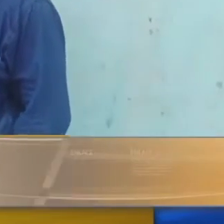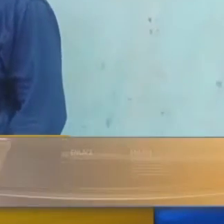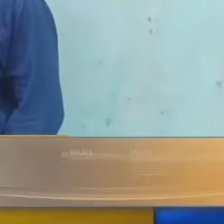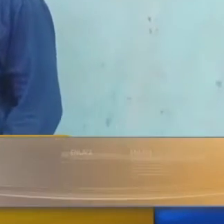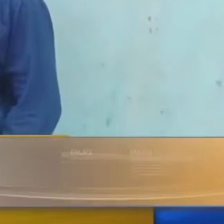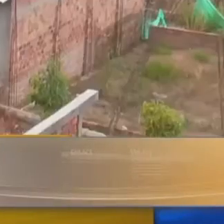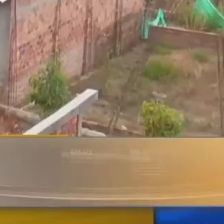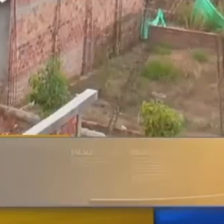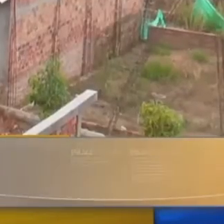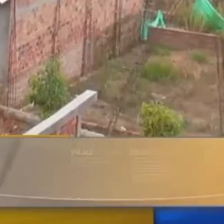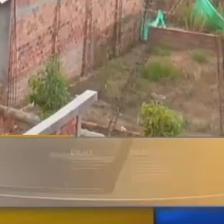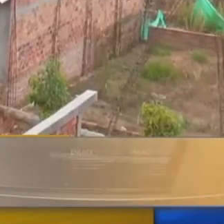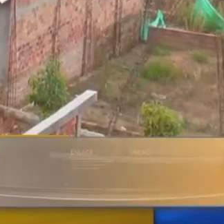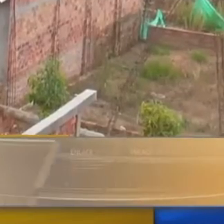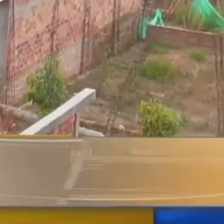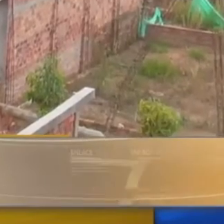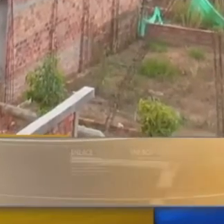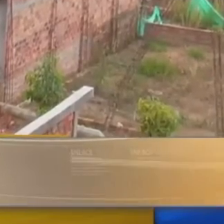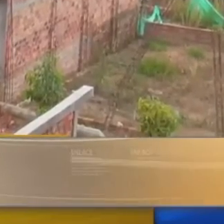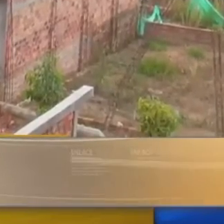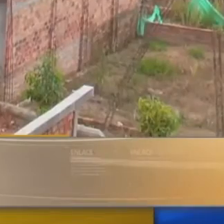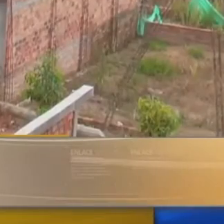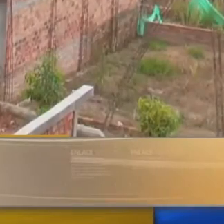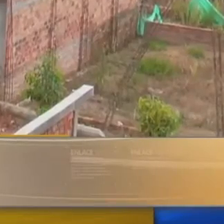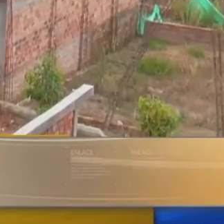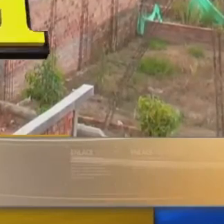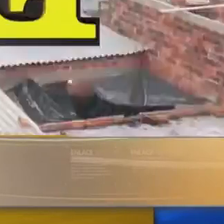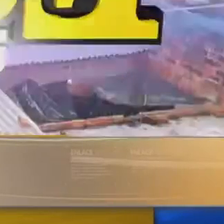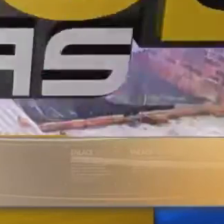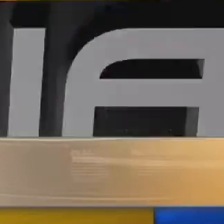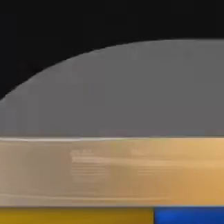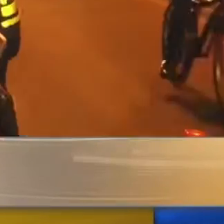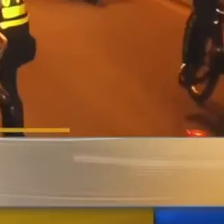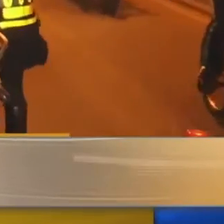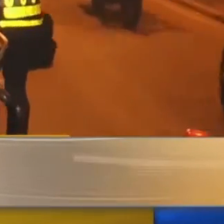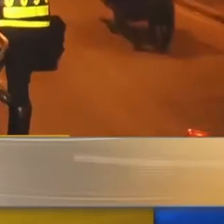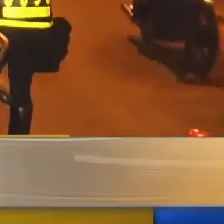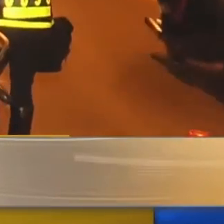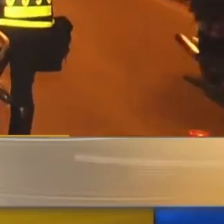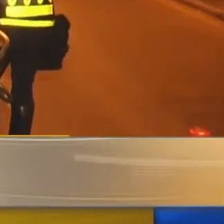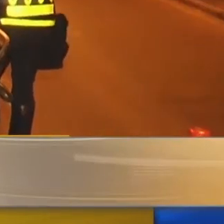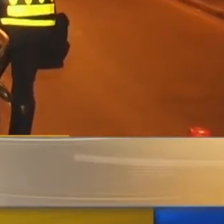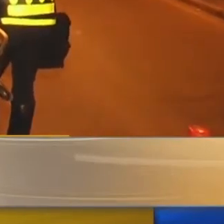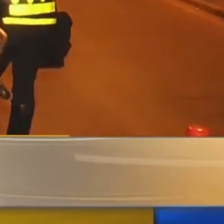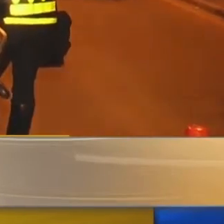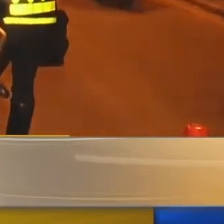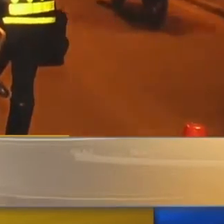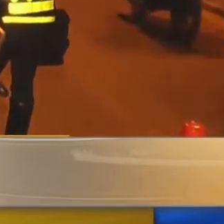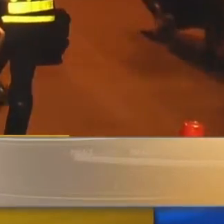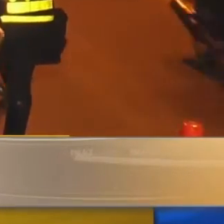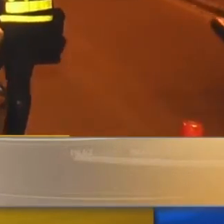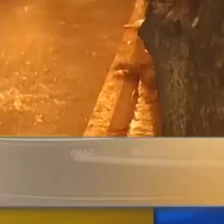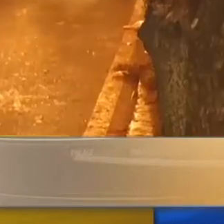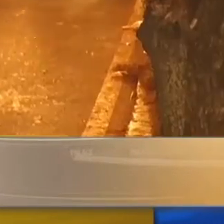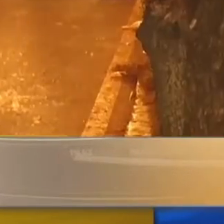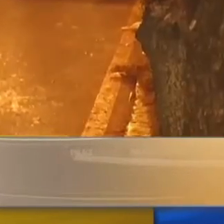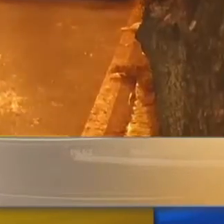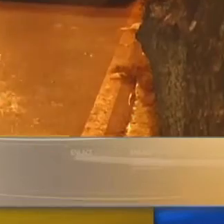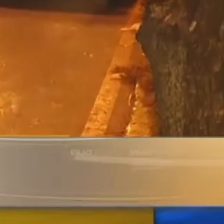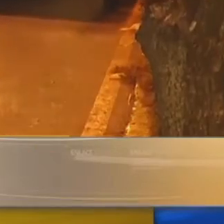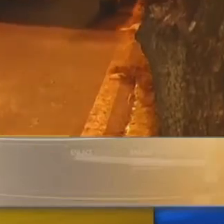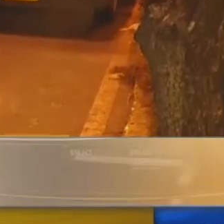anduvo rondando el lugar, como lo dio a conocer la policía a los medios de comunicación. Autoridades de tránsito presentan balance del comportamiento de la